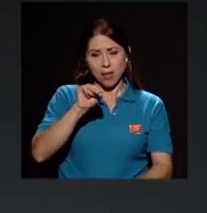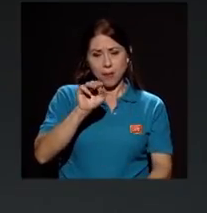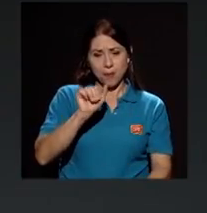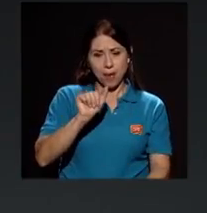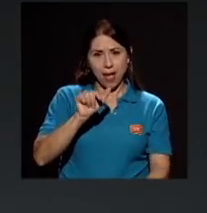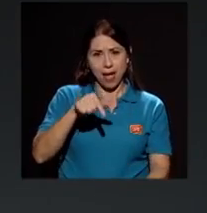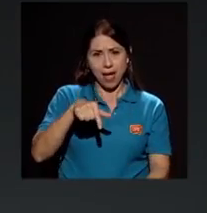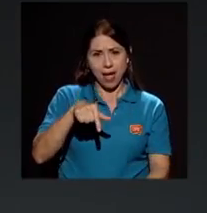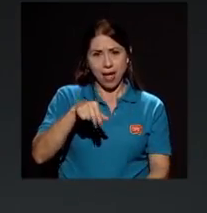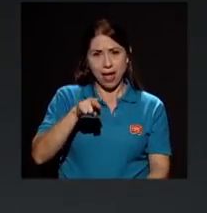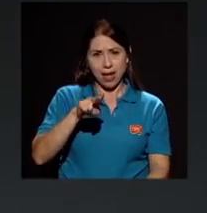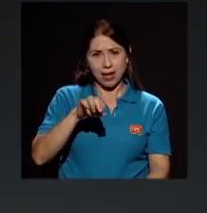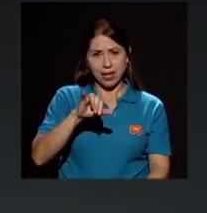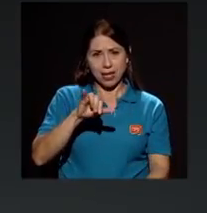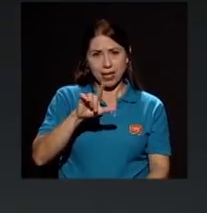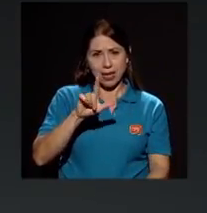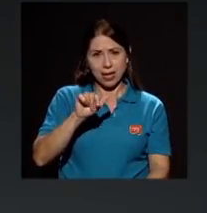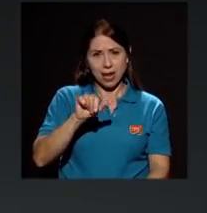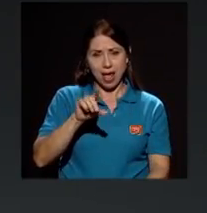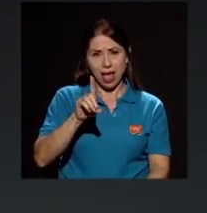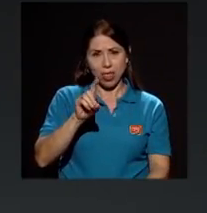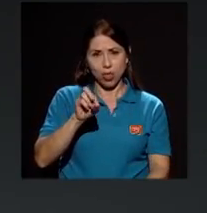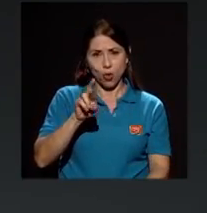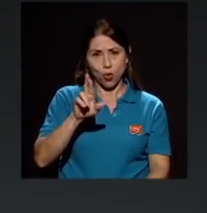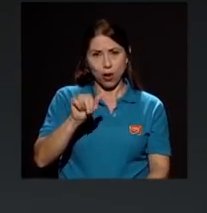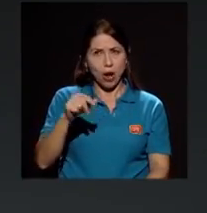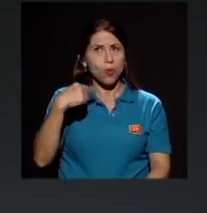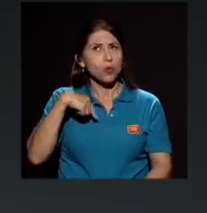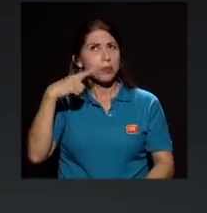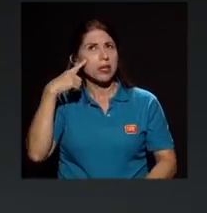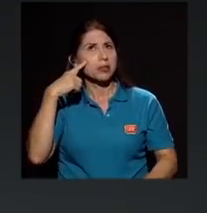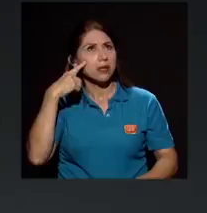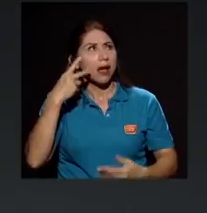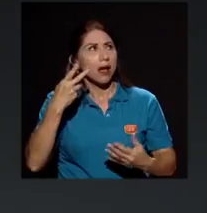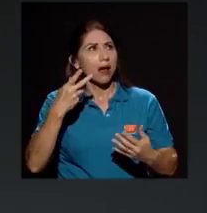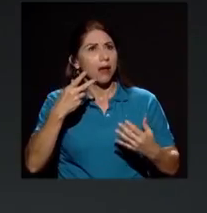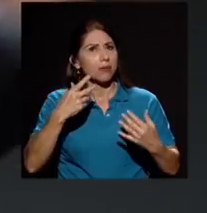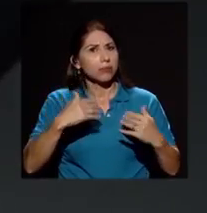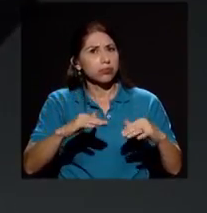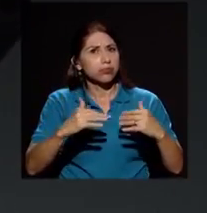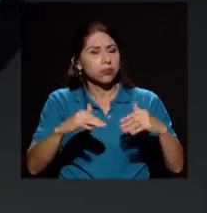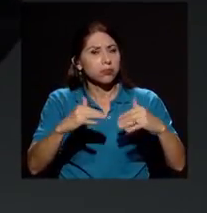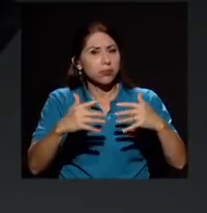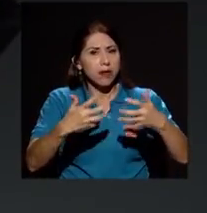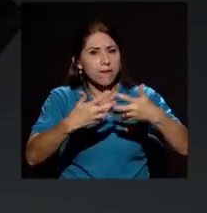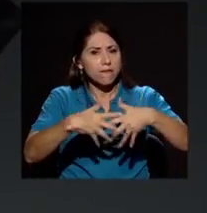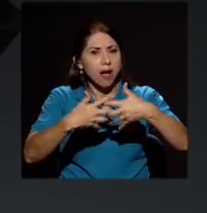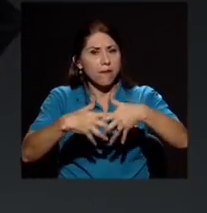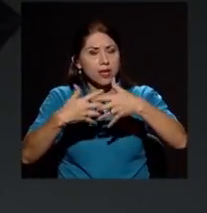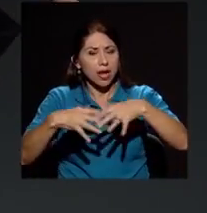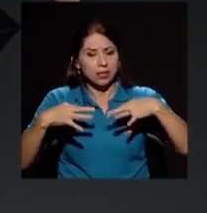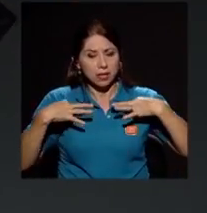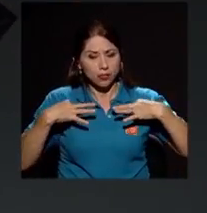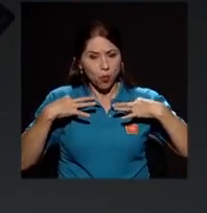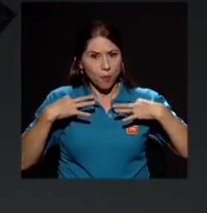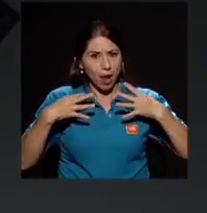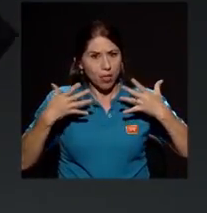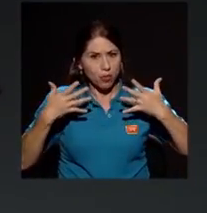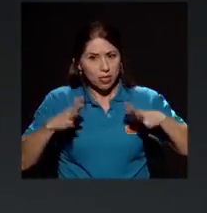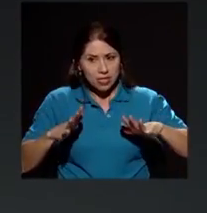que la maquiladora es uno piensa que son fábricas de ropa donde viene ya los materiales